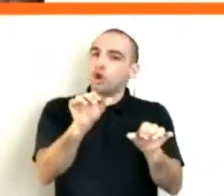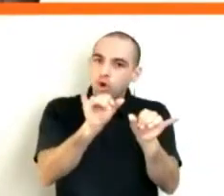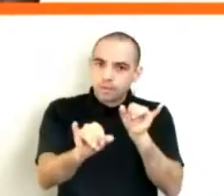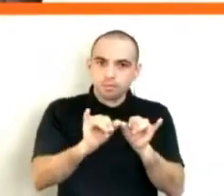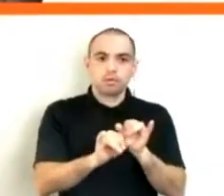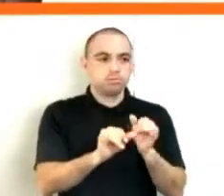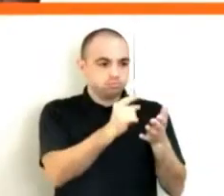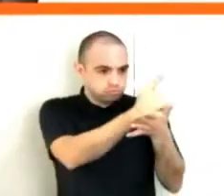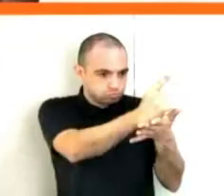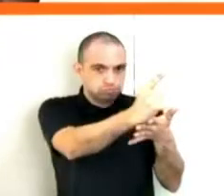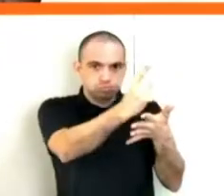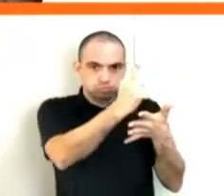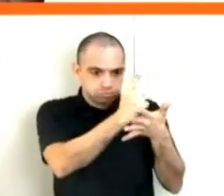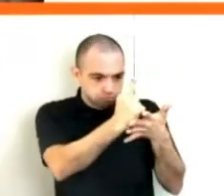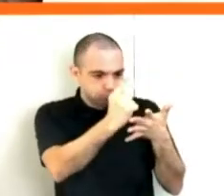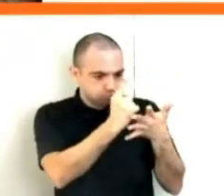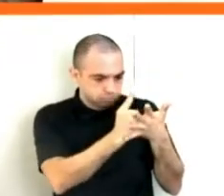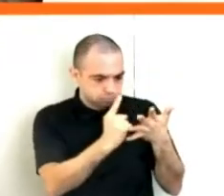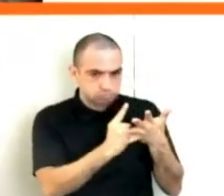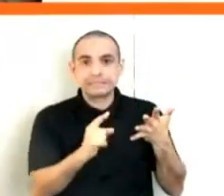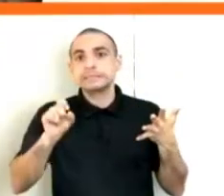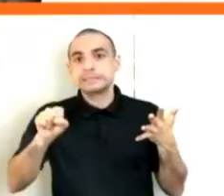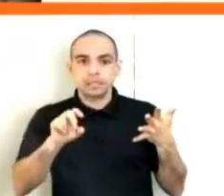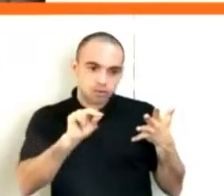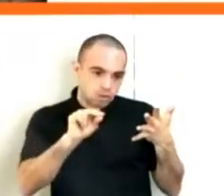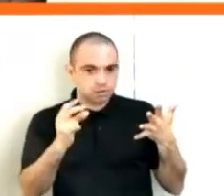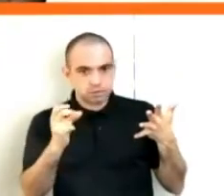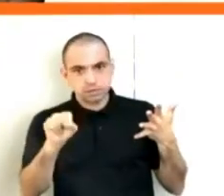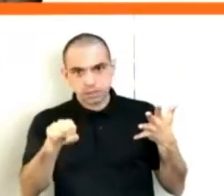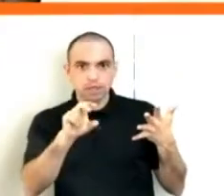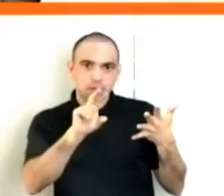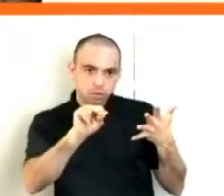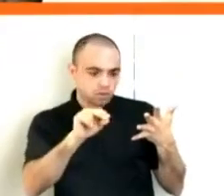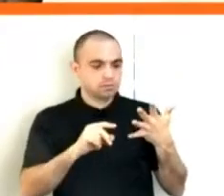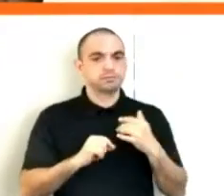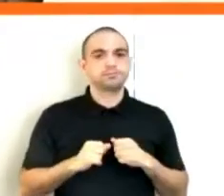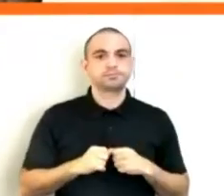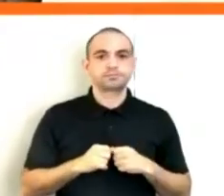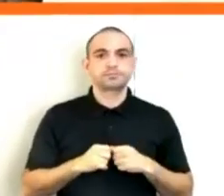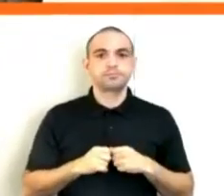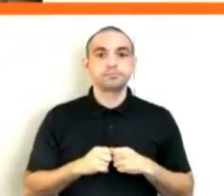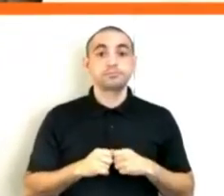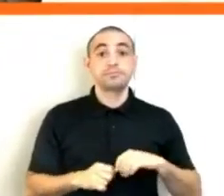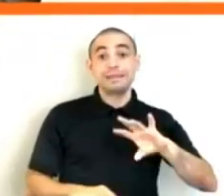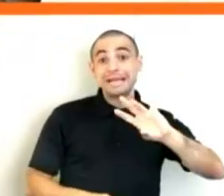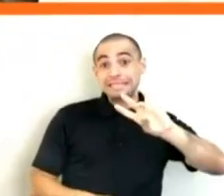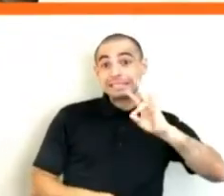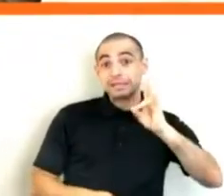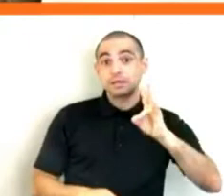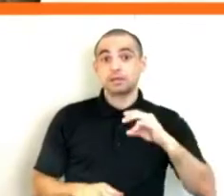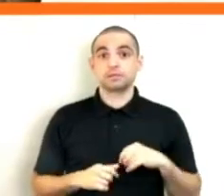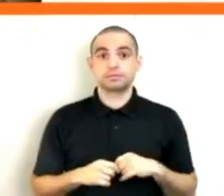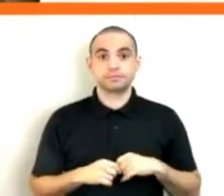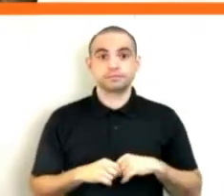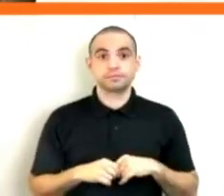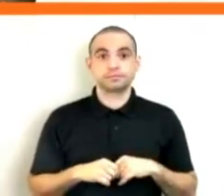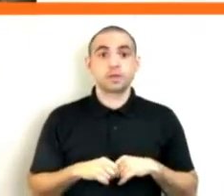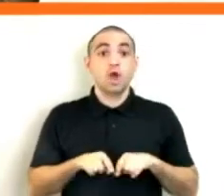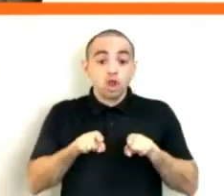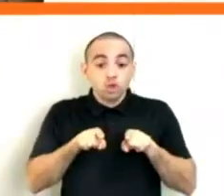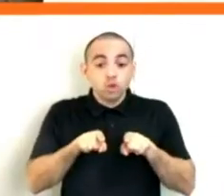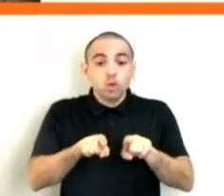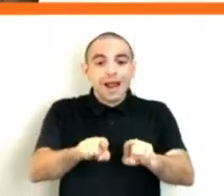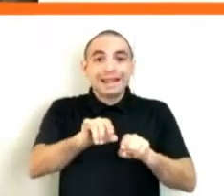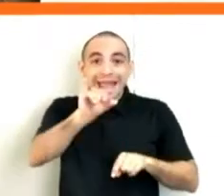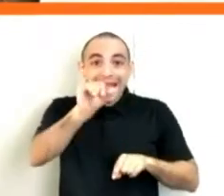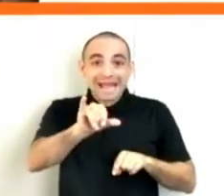o no. La séptima, ¿comenzó a estudiar o asistir a un adiestramiento durante las semanas que